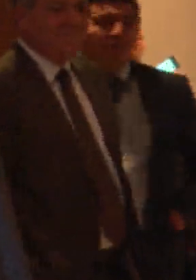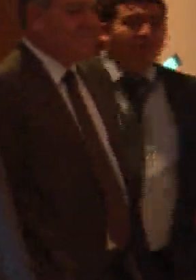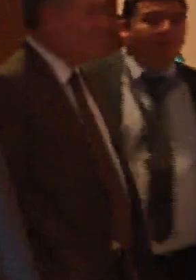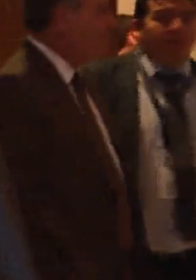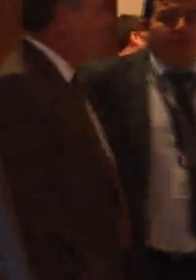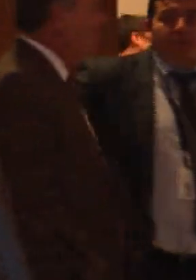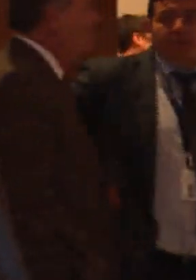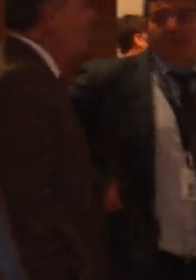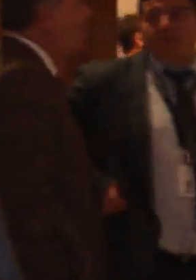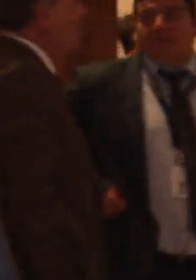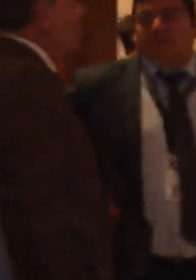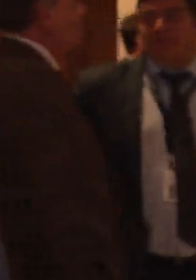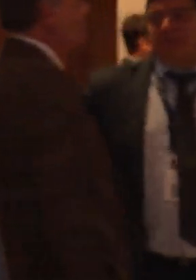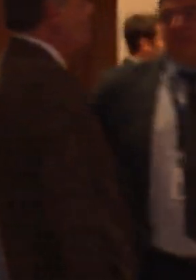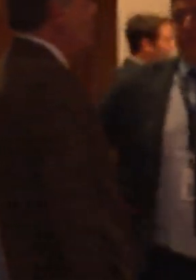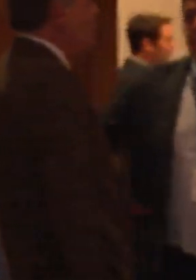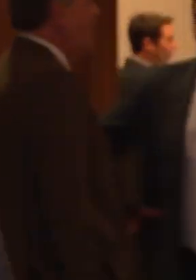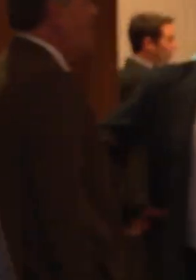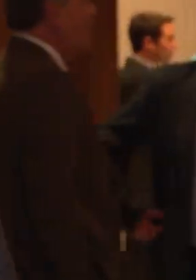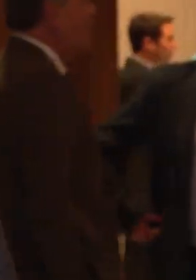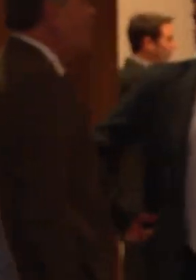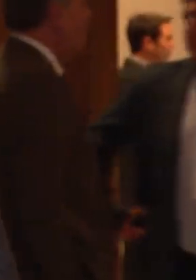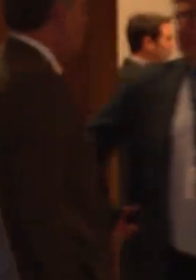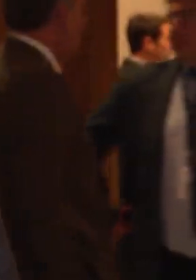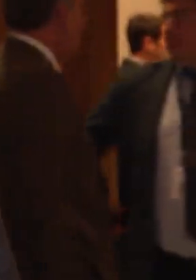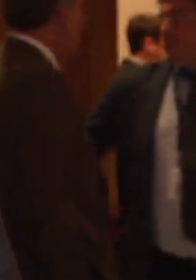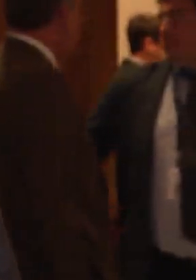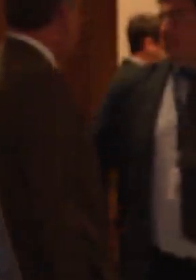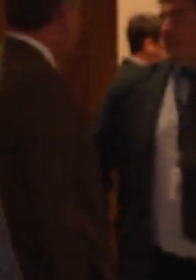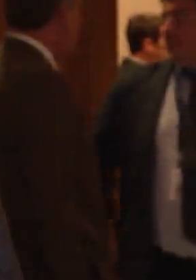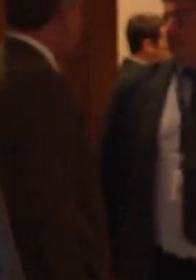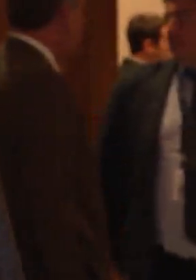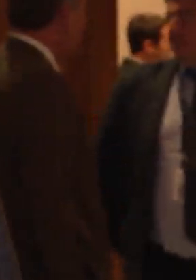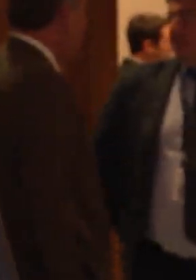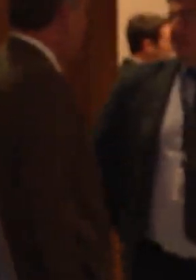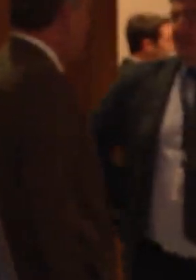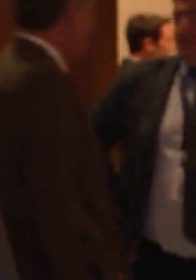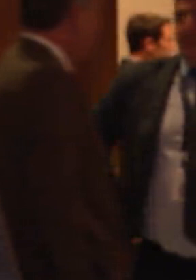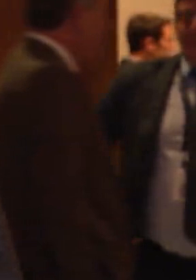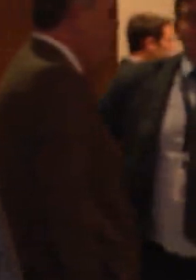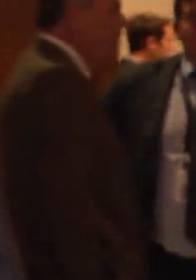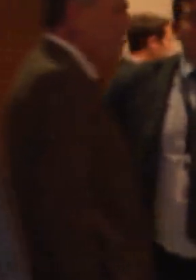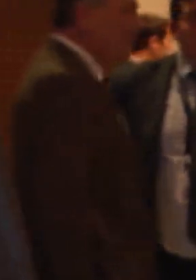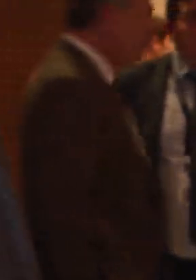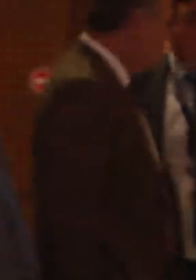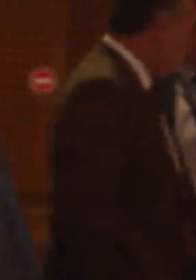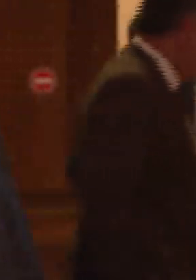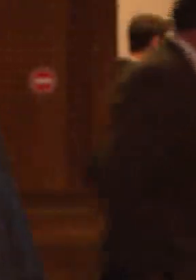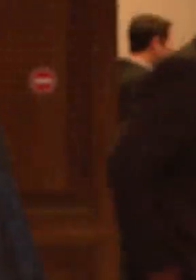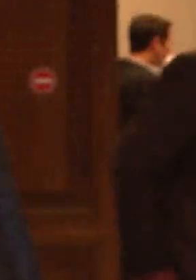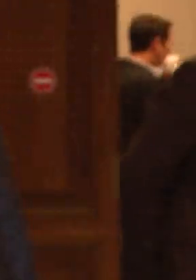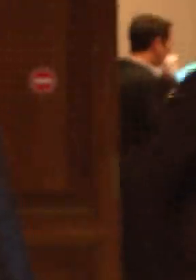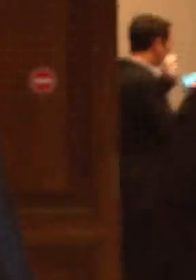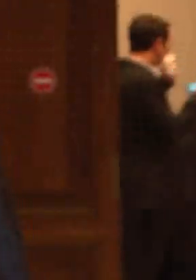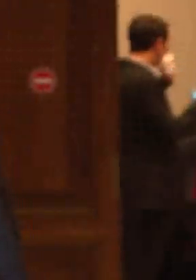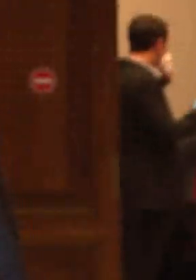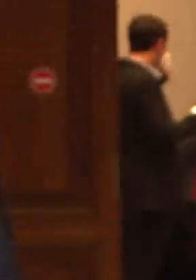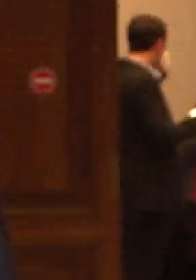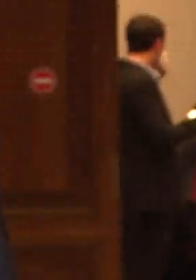sustantiva, a la tipificación de un delito. Pero el delito de abuso sexual infantil, que antes se llamaba